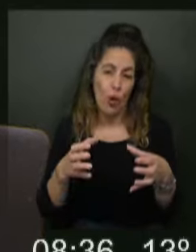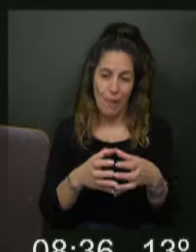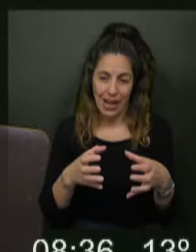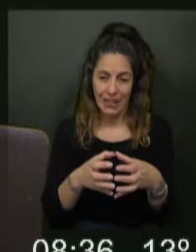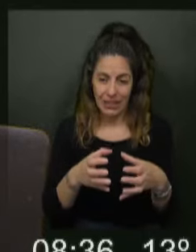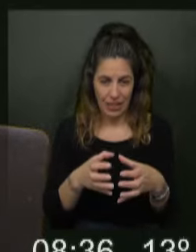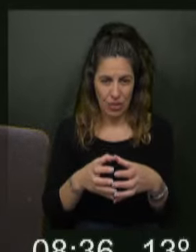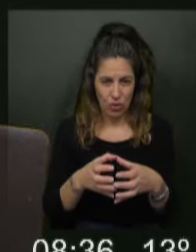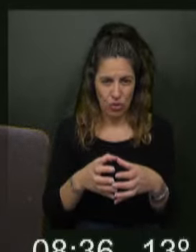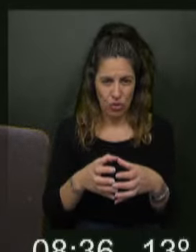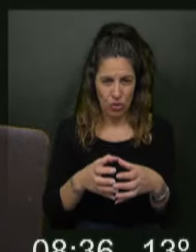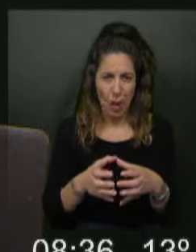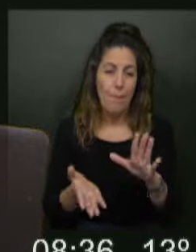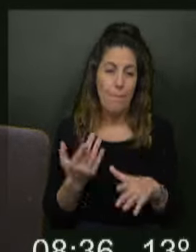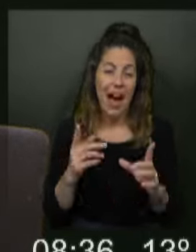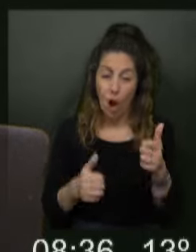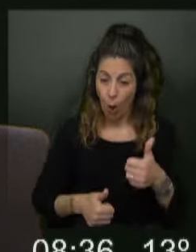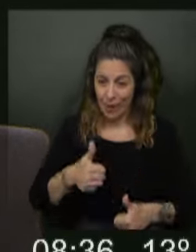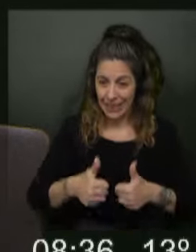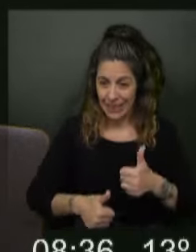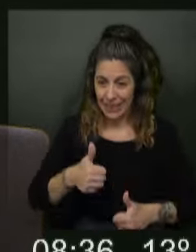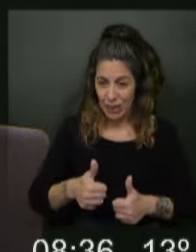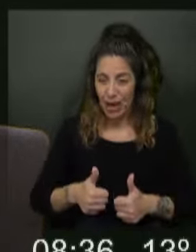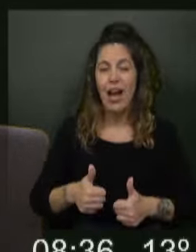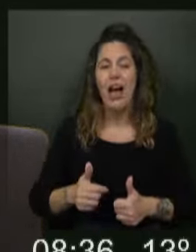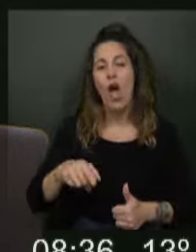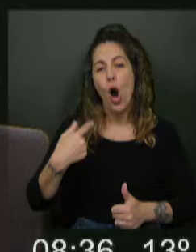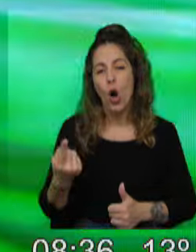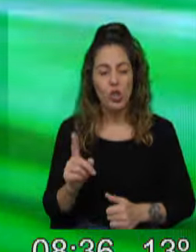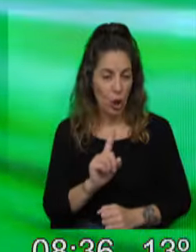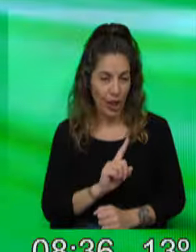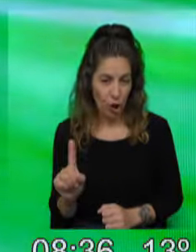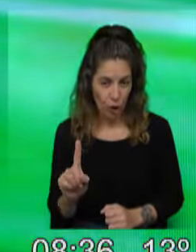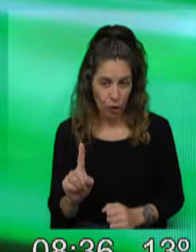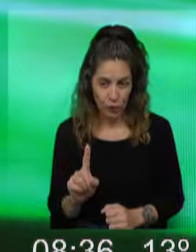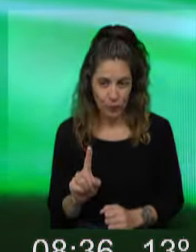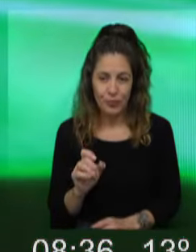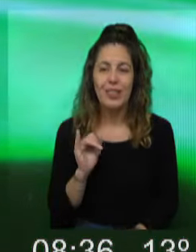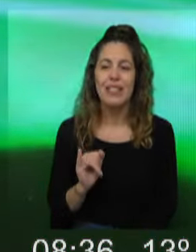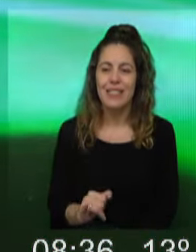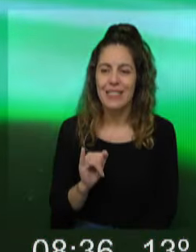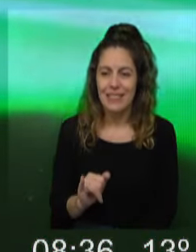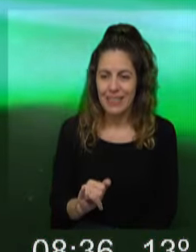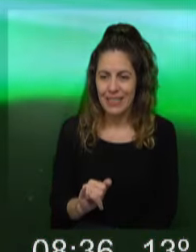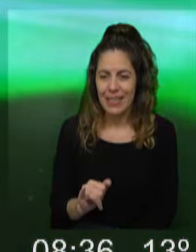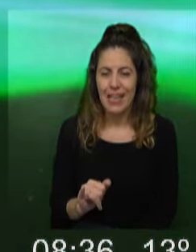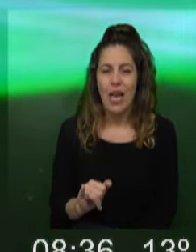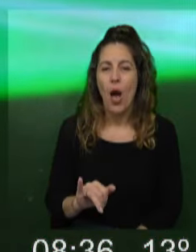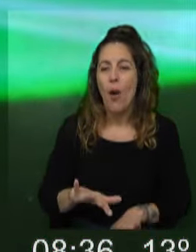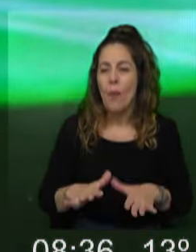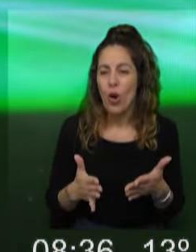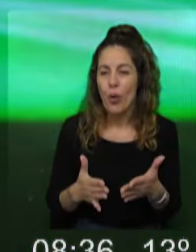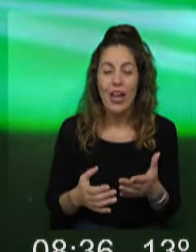e digamos más competitiva y otros que no sí sí por lo menos lo que están